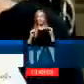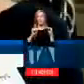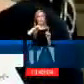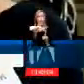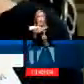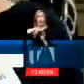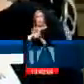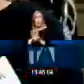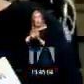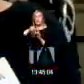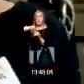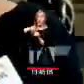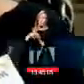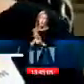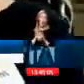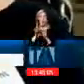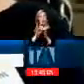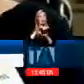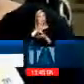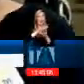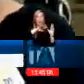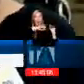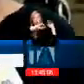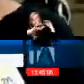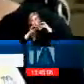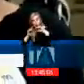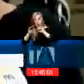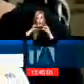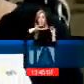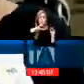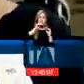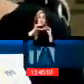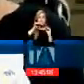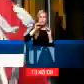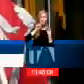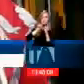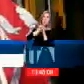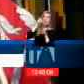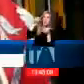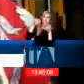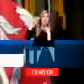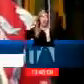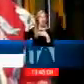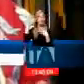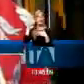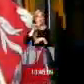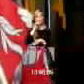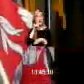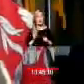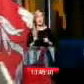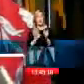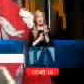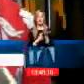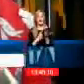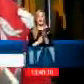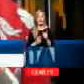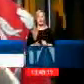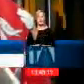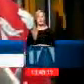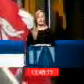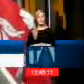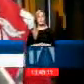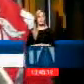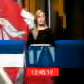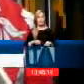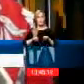una asamblea que no ha estado exenta de escándalos, de turbulencia, de juicios políticos. La falta de debate ha sido presente, pero creo que en la gestión